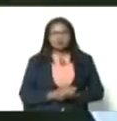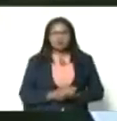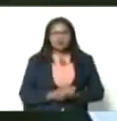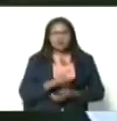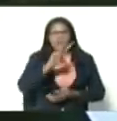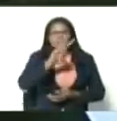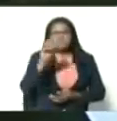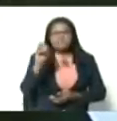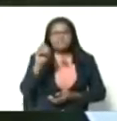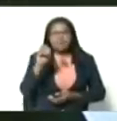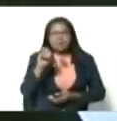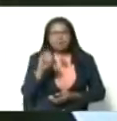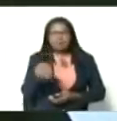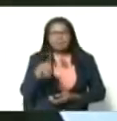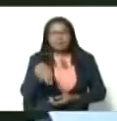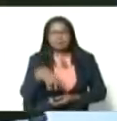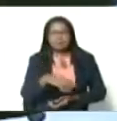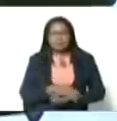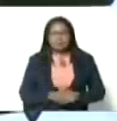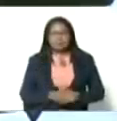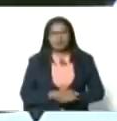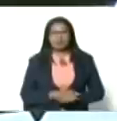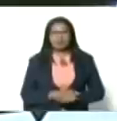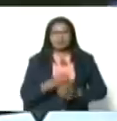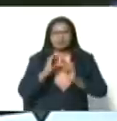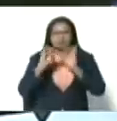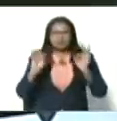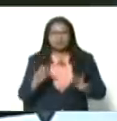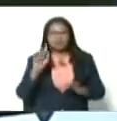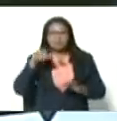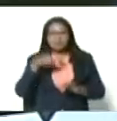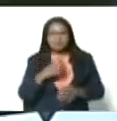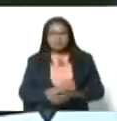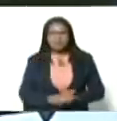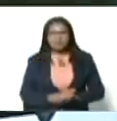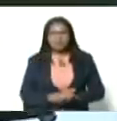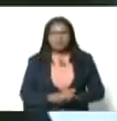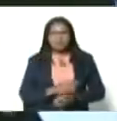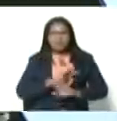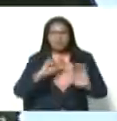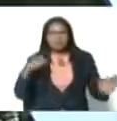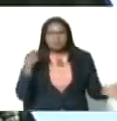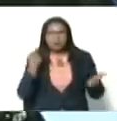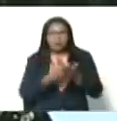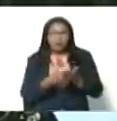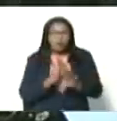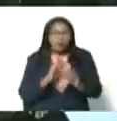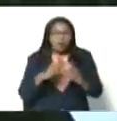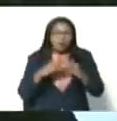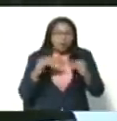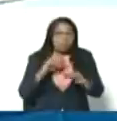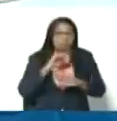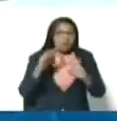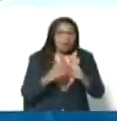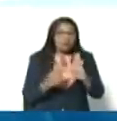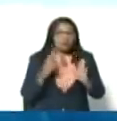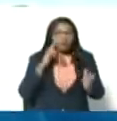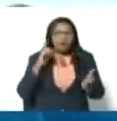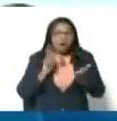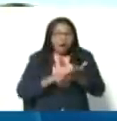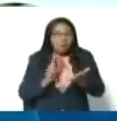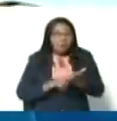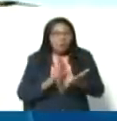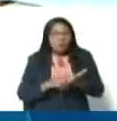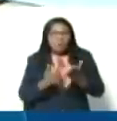pasajes en la tarjeta, 20 pasajes. Correcto. Luego, ¿ahora qué hago? Luego que ya ha hecho la cancelación, tiene su tarjeta en mano, ha validado